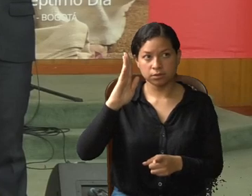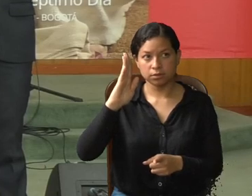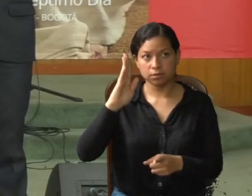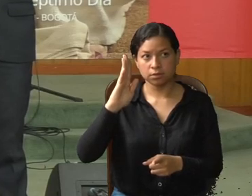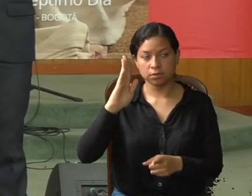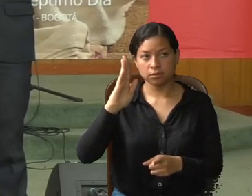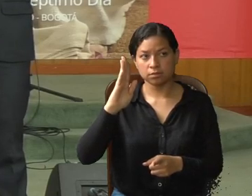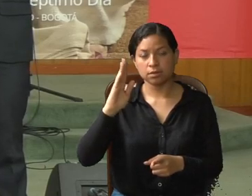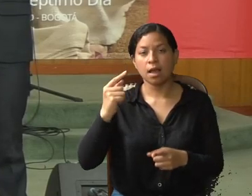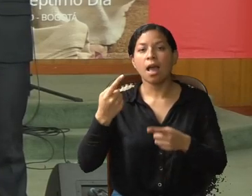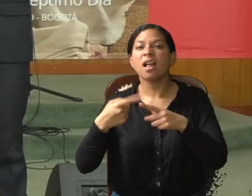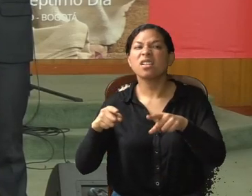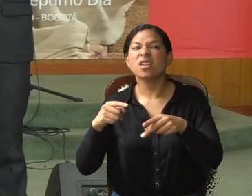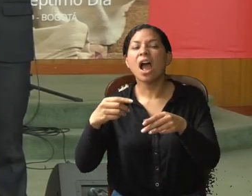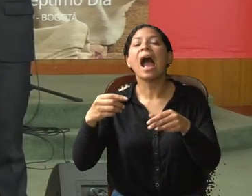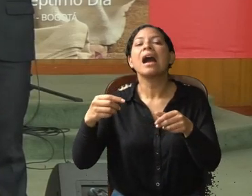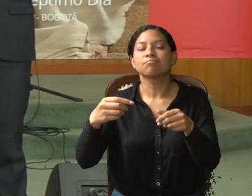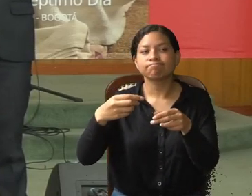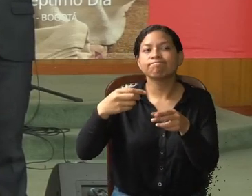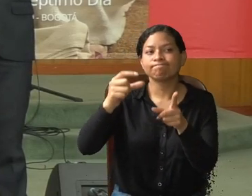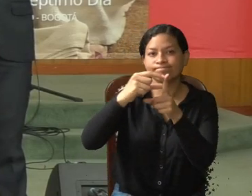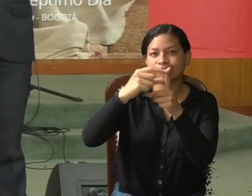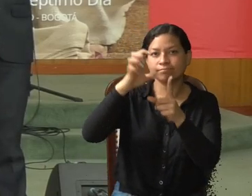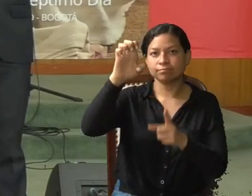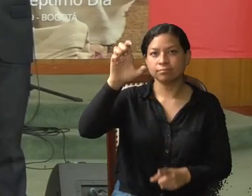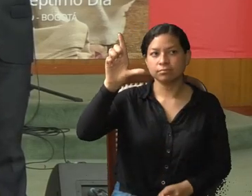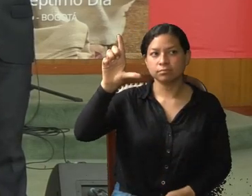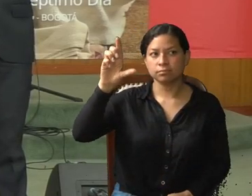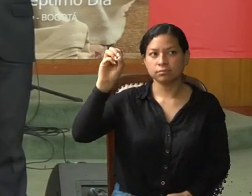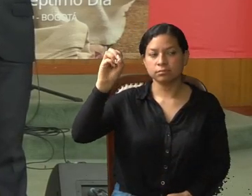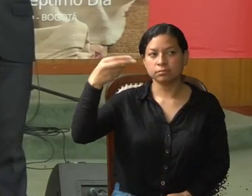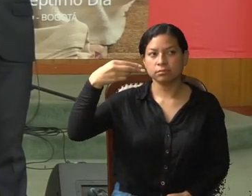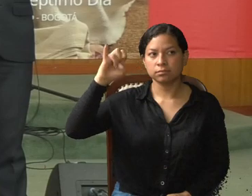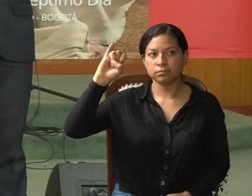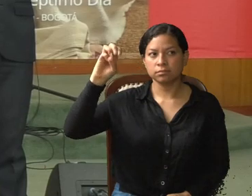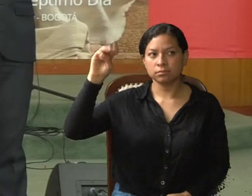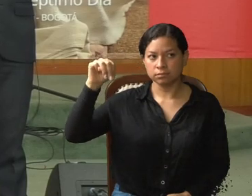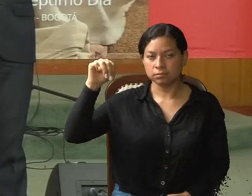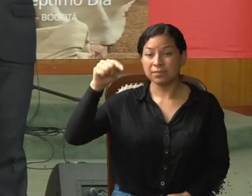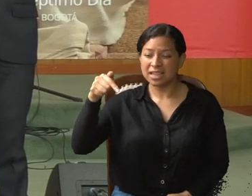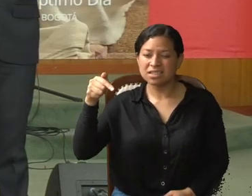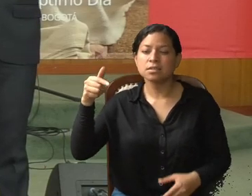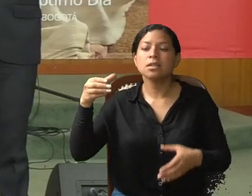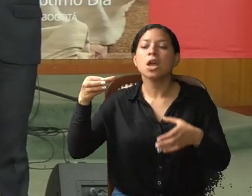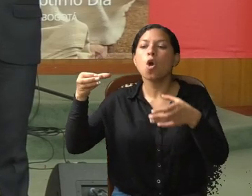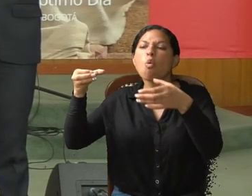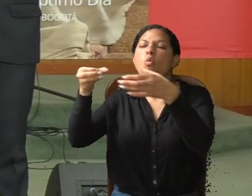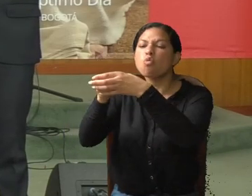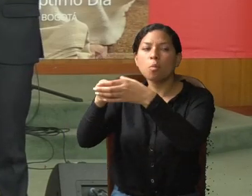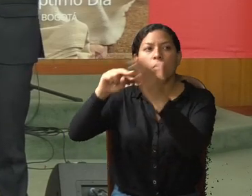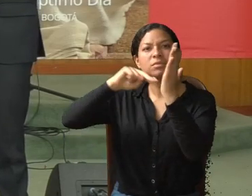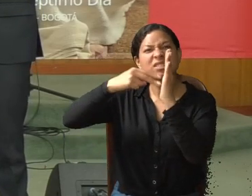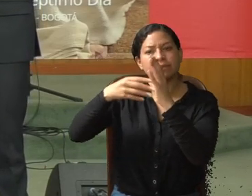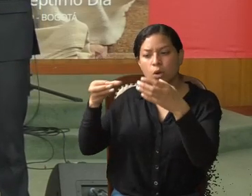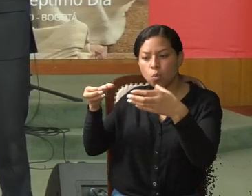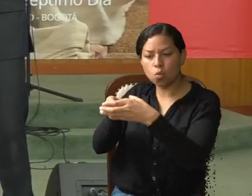Elohim. Elohim es un plural. Resulta que nuestra traducción